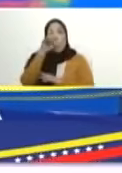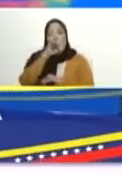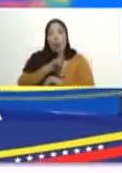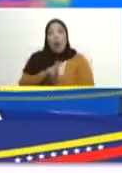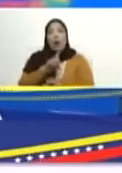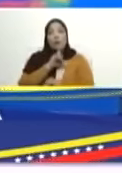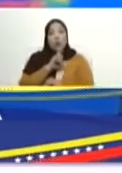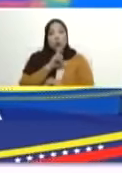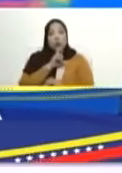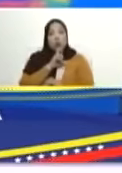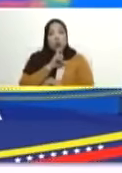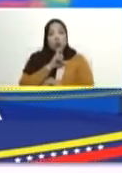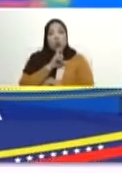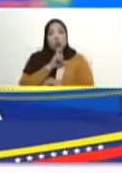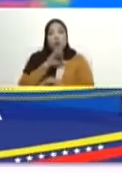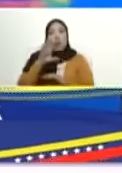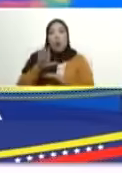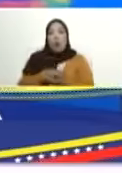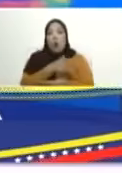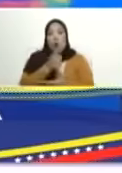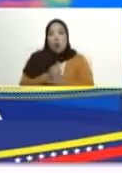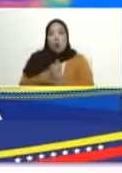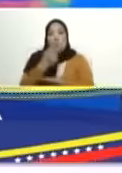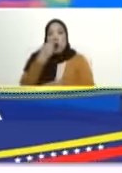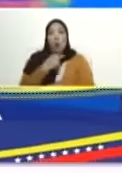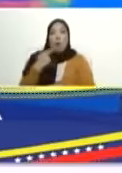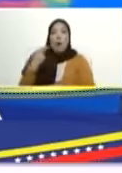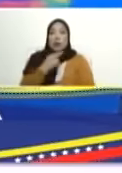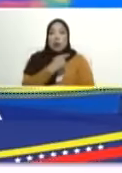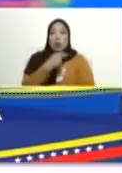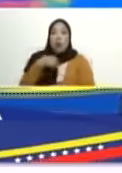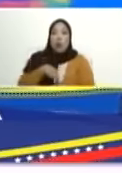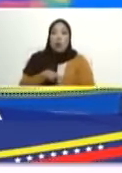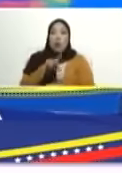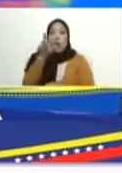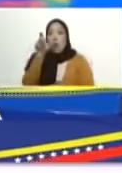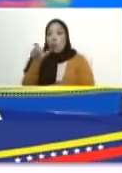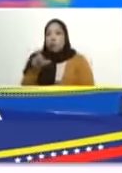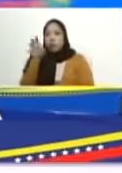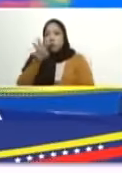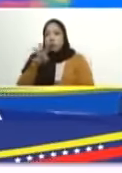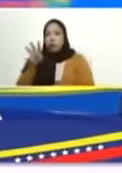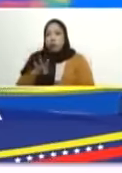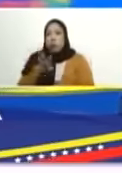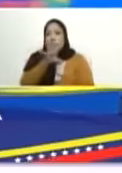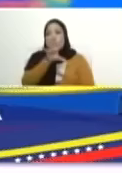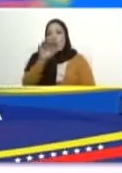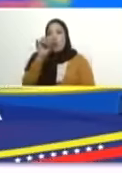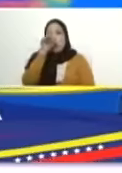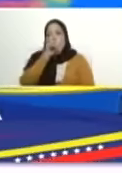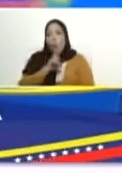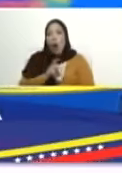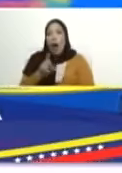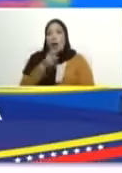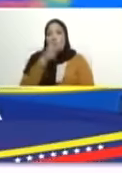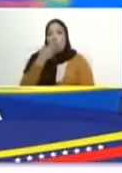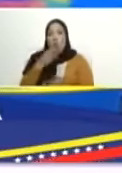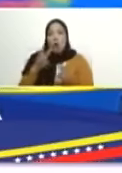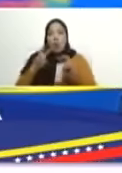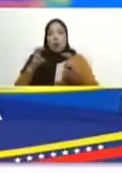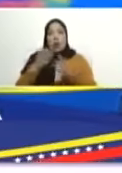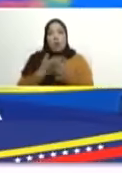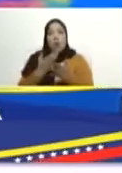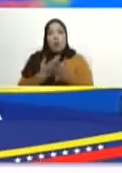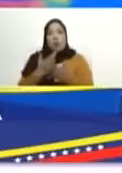entender. Una posesión adversa o prescripción por el término de 50 años constituirá un buen título. Es decir, donde estén